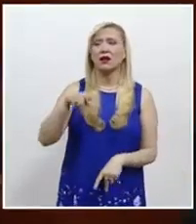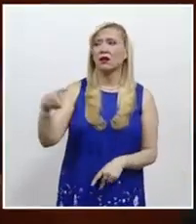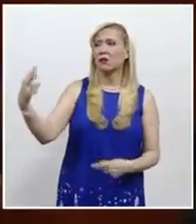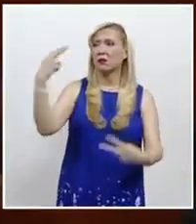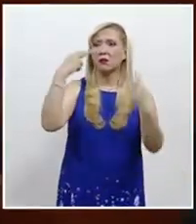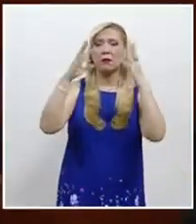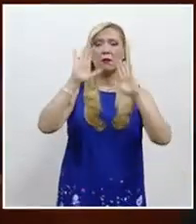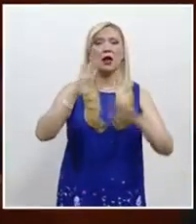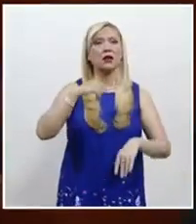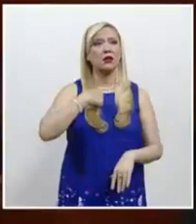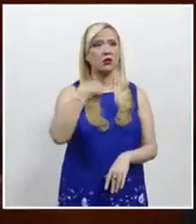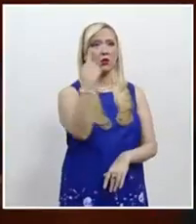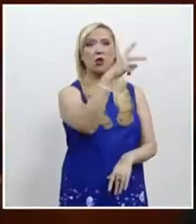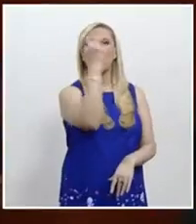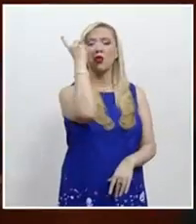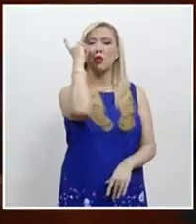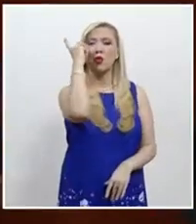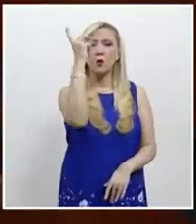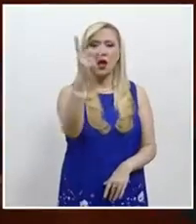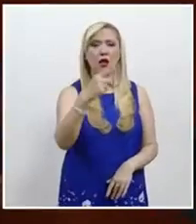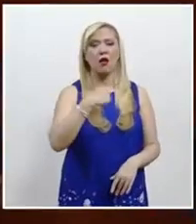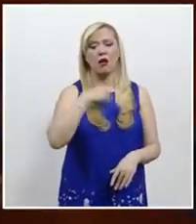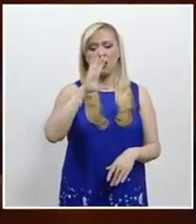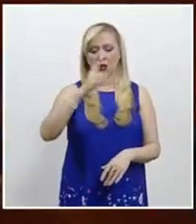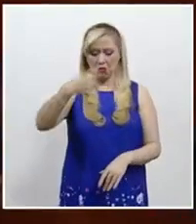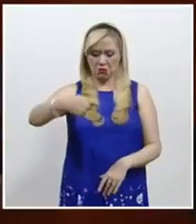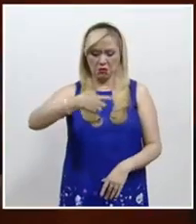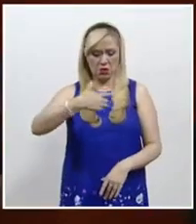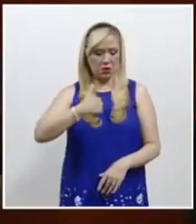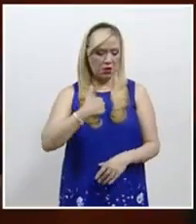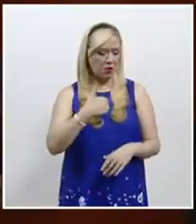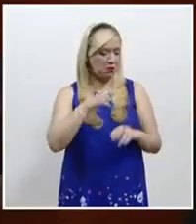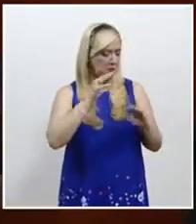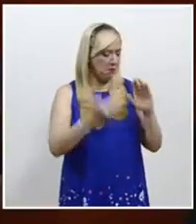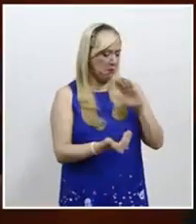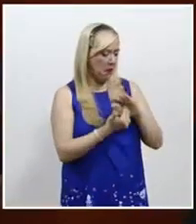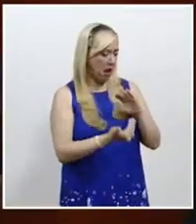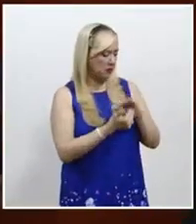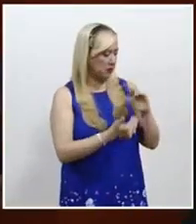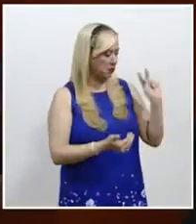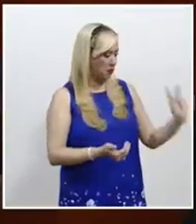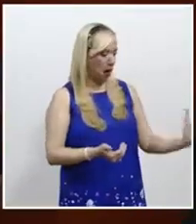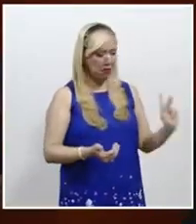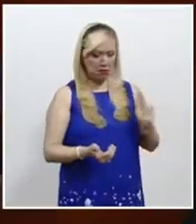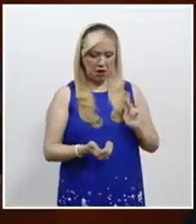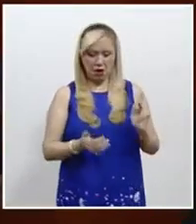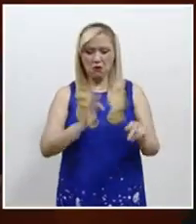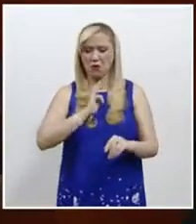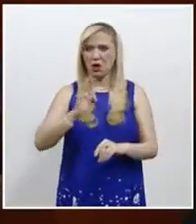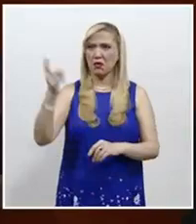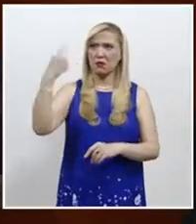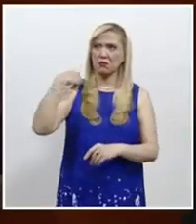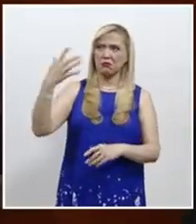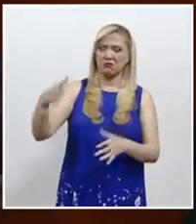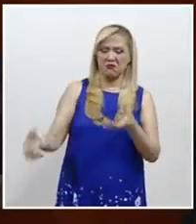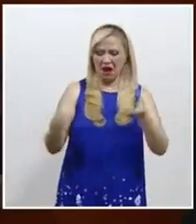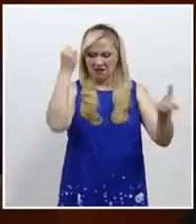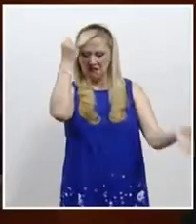su propiedad, que somos objetos. No es que presentando